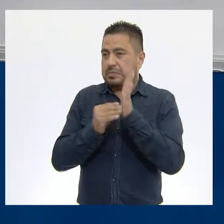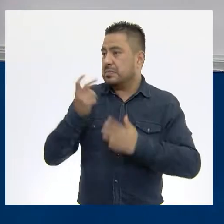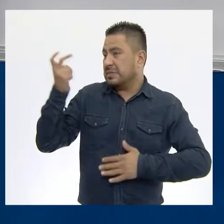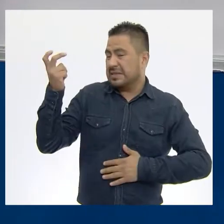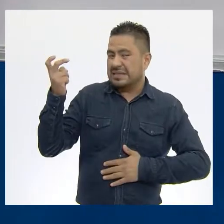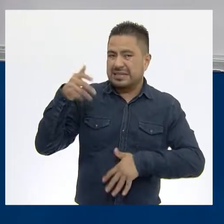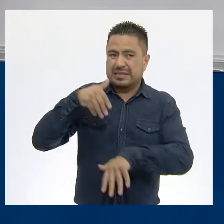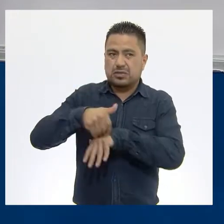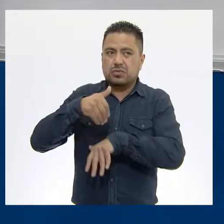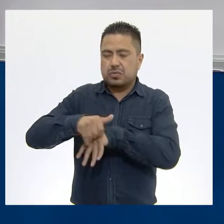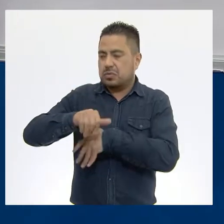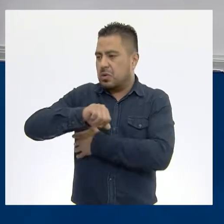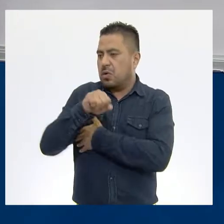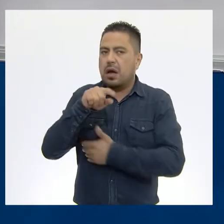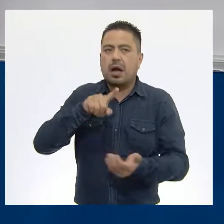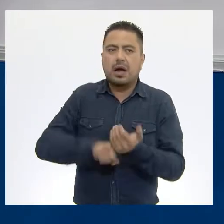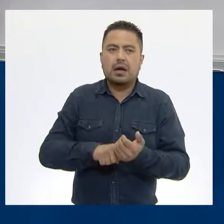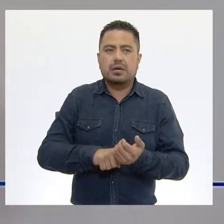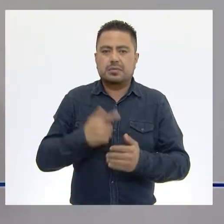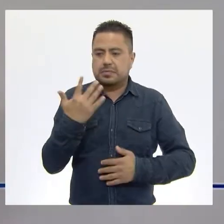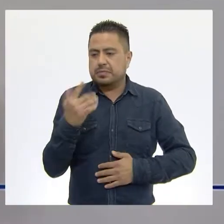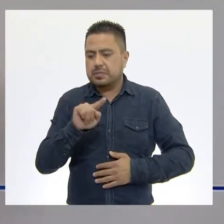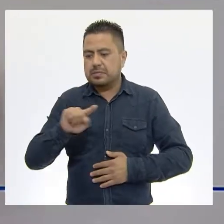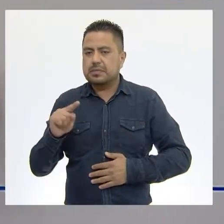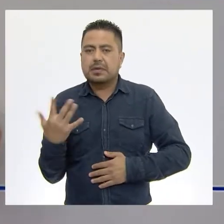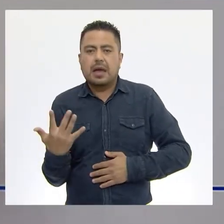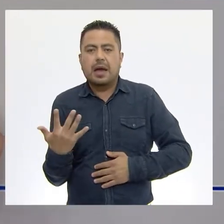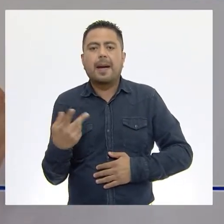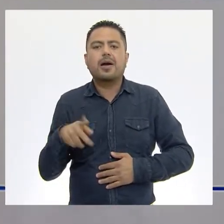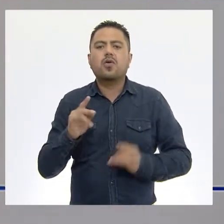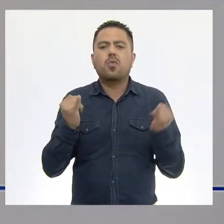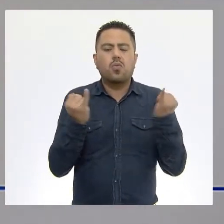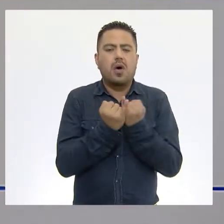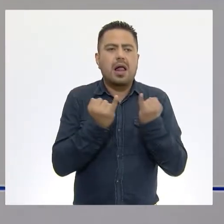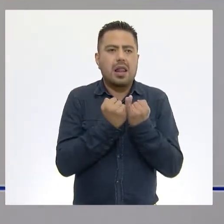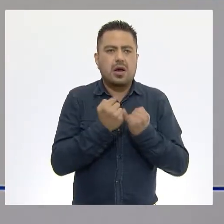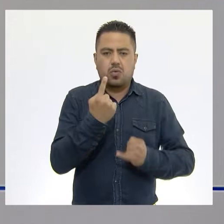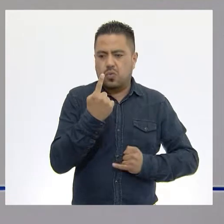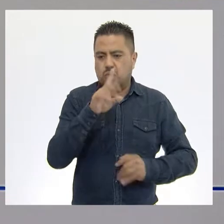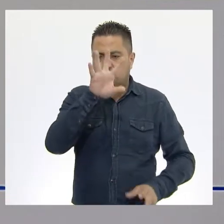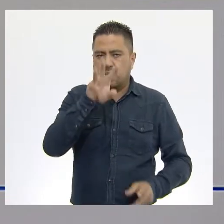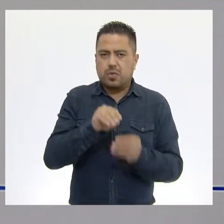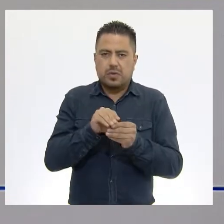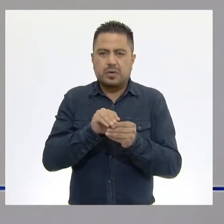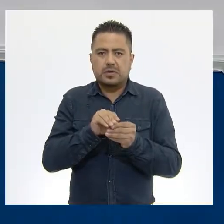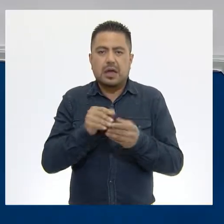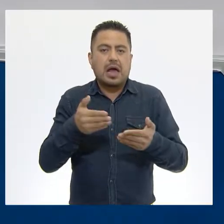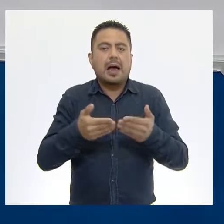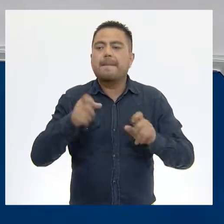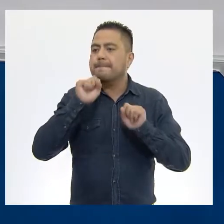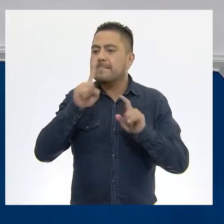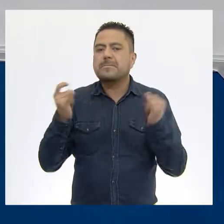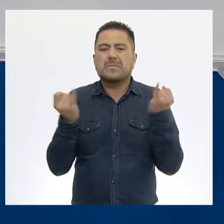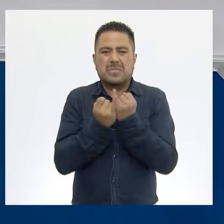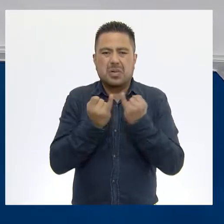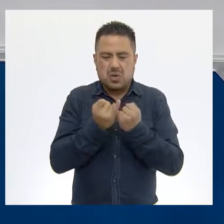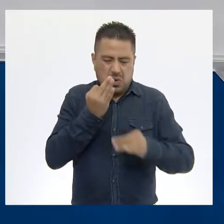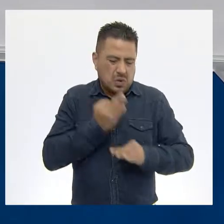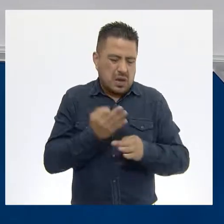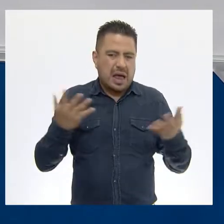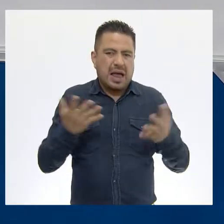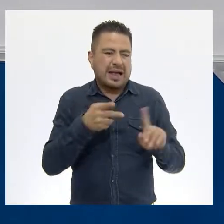sabemos el espacio, pero bueno, 5/5 Ujú. es igual a un Un entero. entero. Ahora, de igual manera, como le hicimos